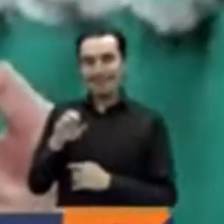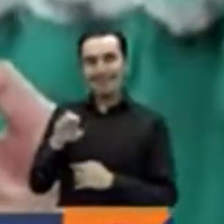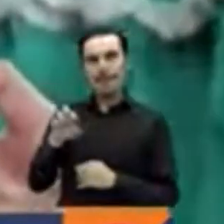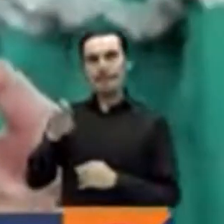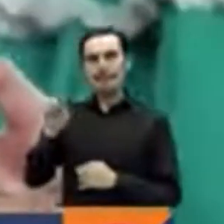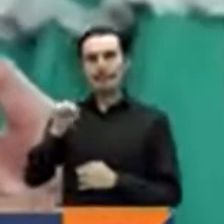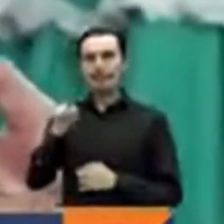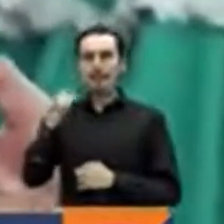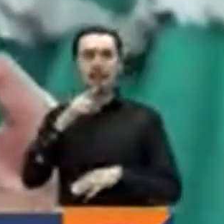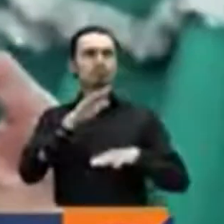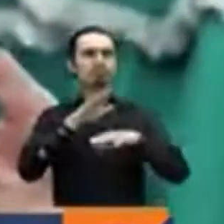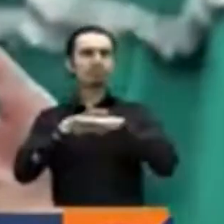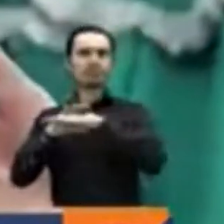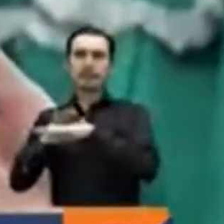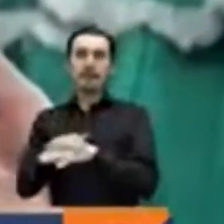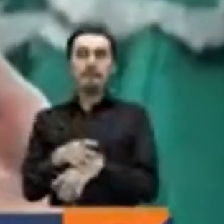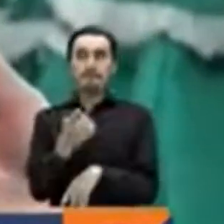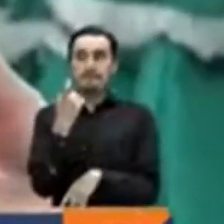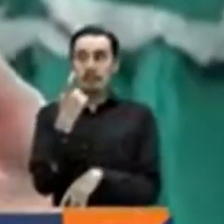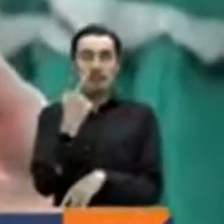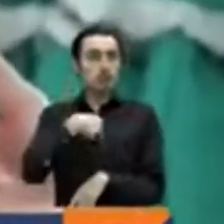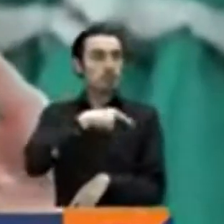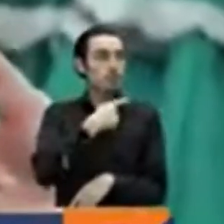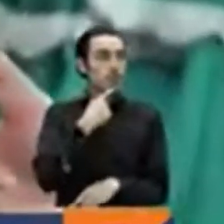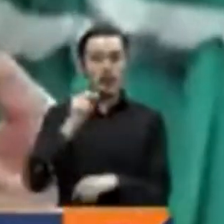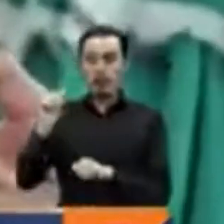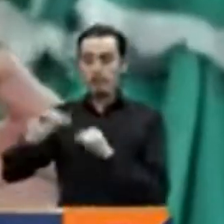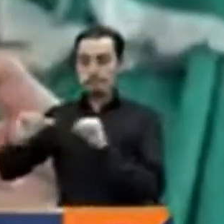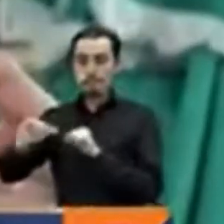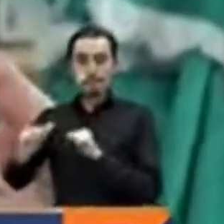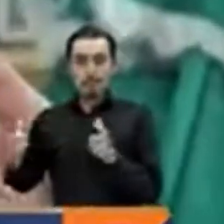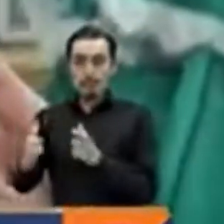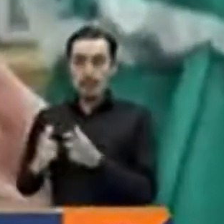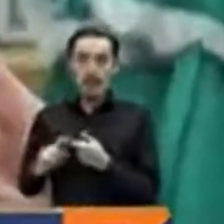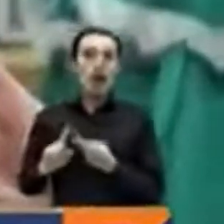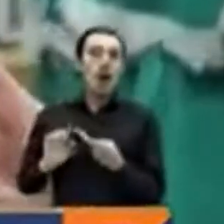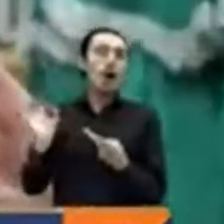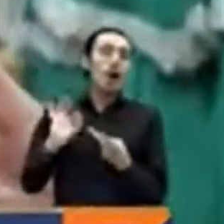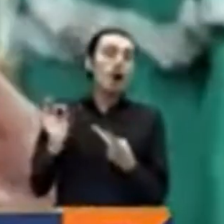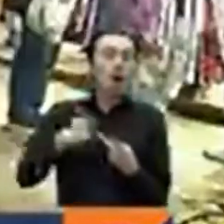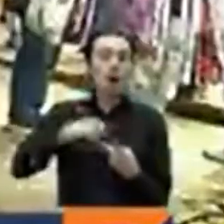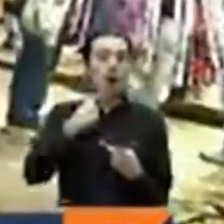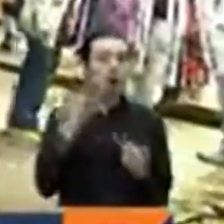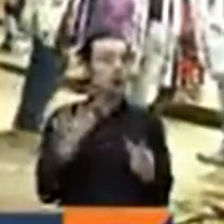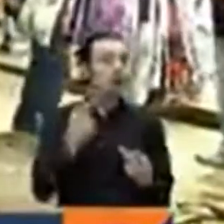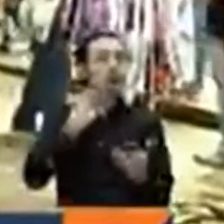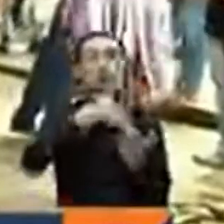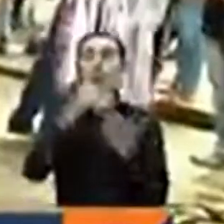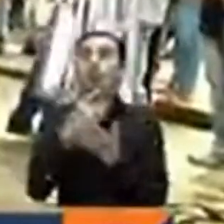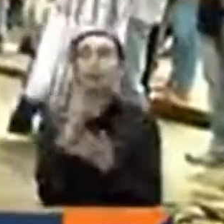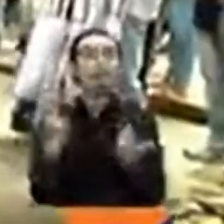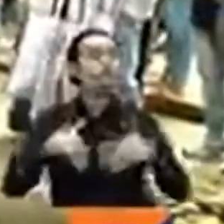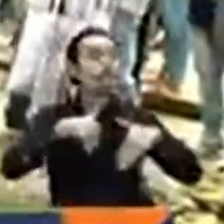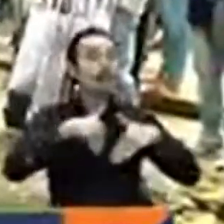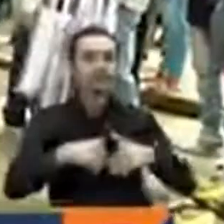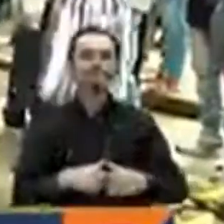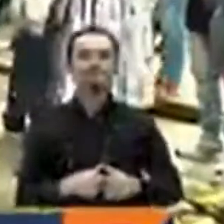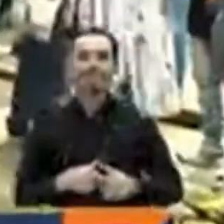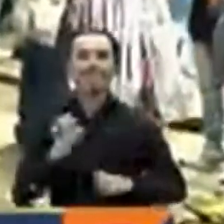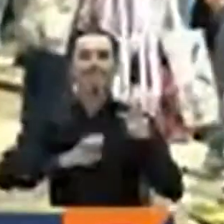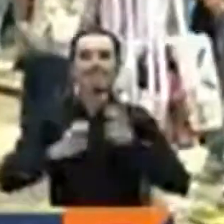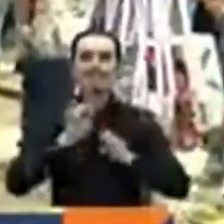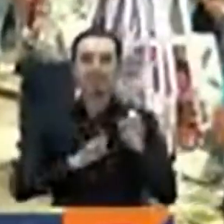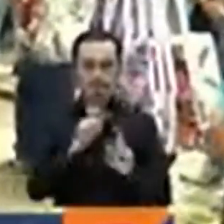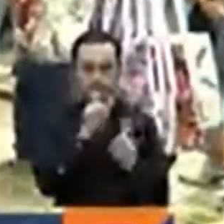manifiestan que es por falta de disponibilidad o porque no les ha llegado. La Defensoría del Paciente